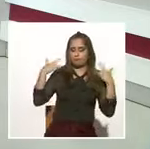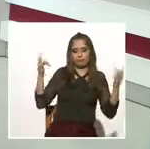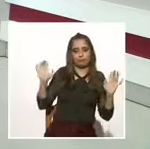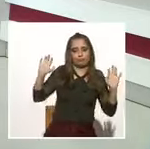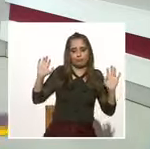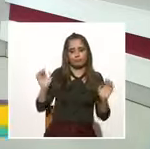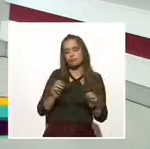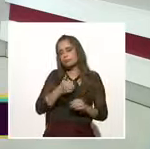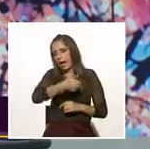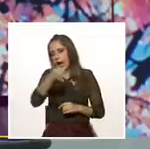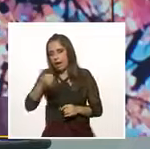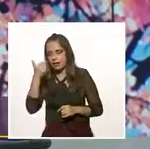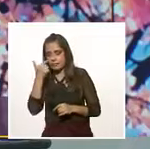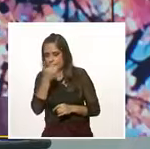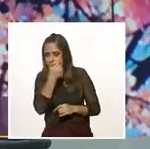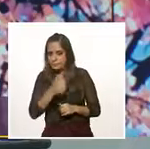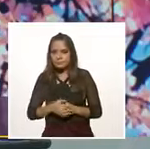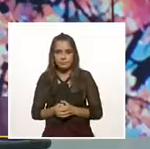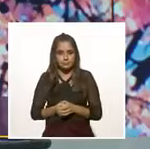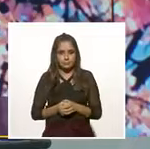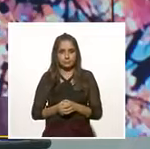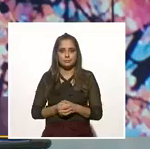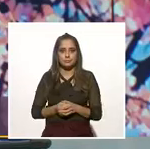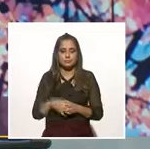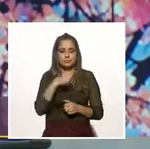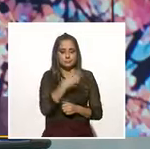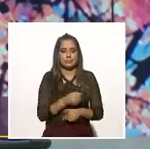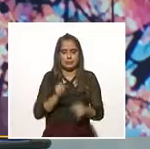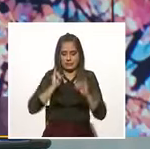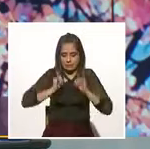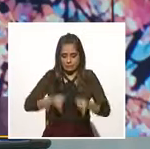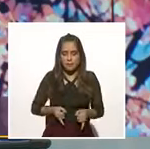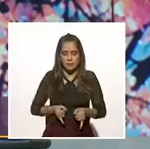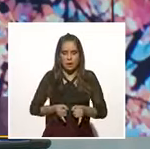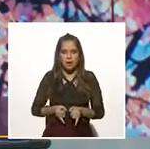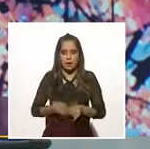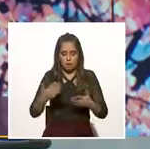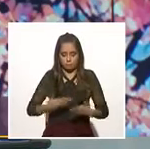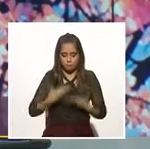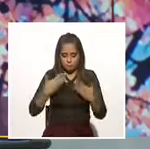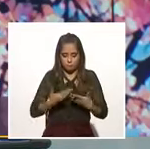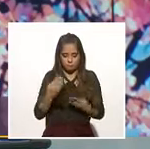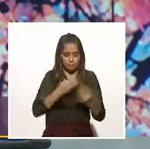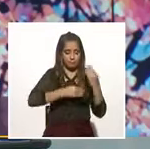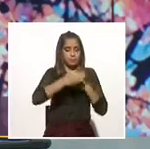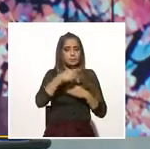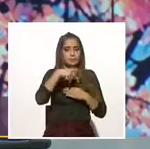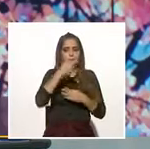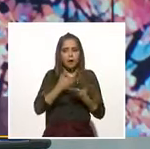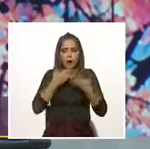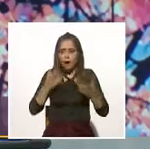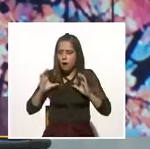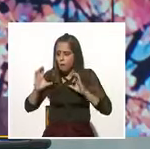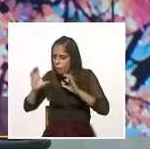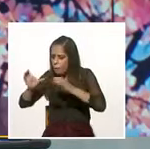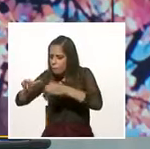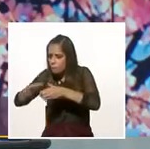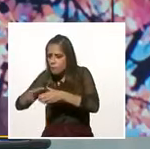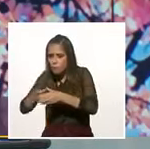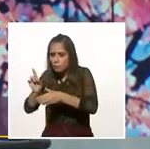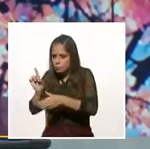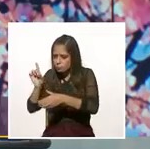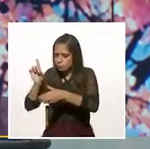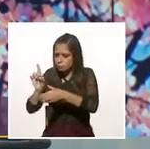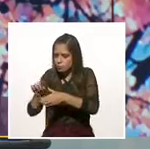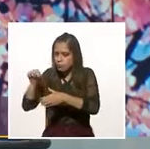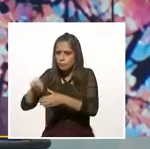Y ahorita nos hablas de esta capacidad que tenemos a nivel individual, pero cuando ya se lleva a la comunidad, a la sociedad, ¿cómo podríamos definir la